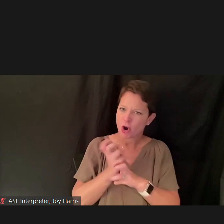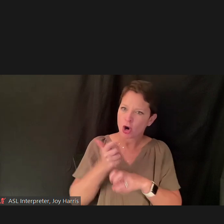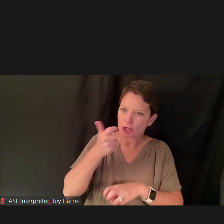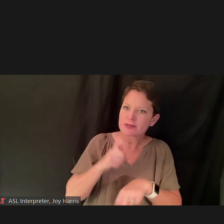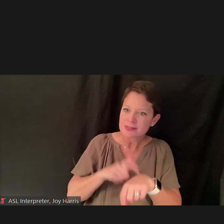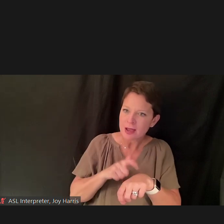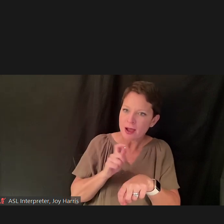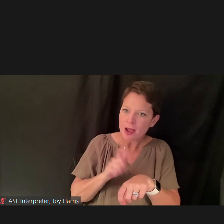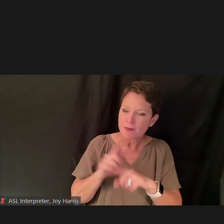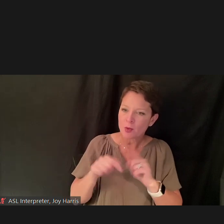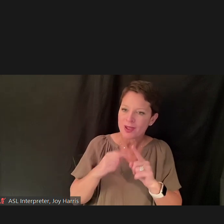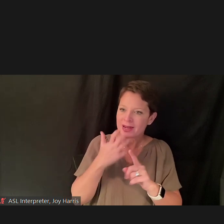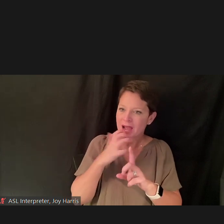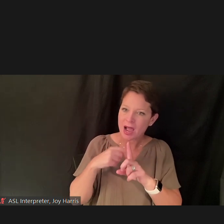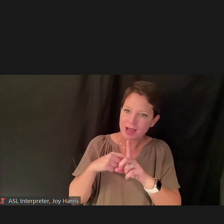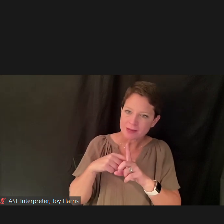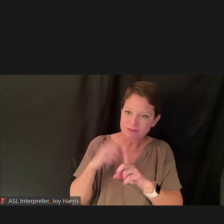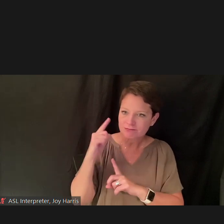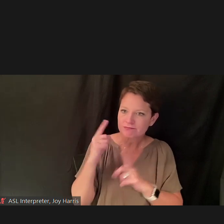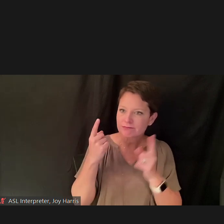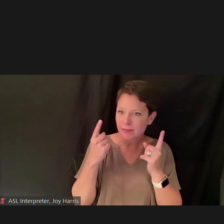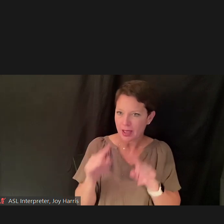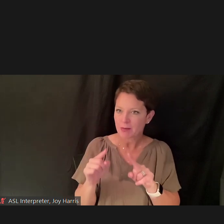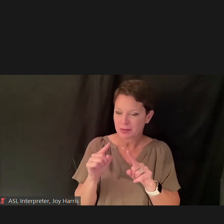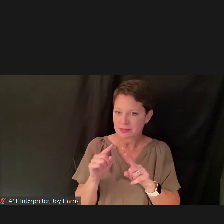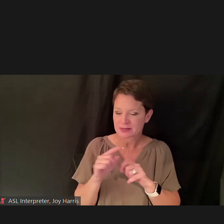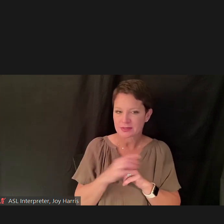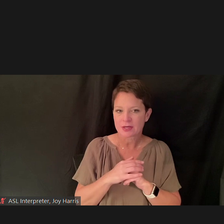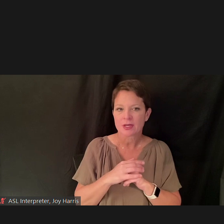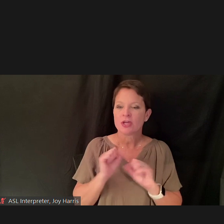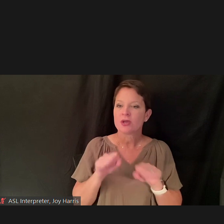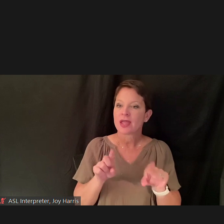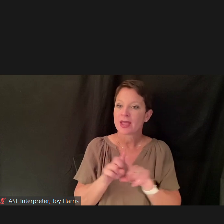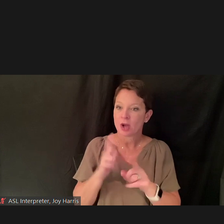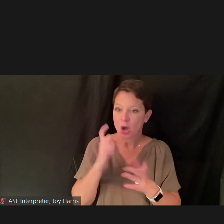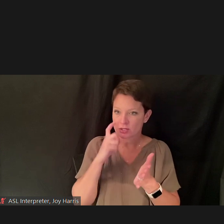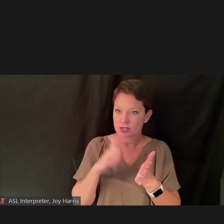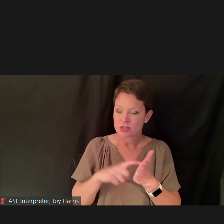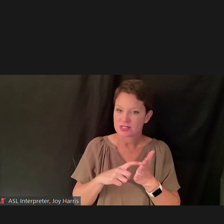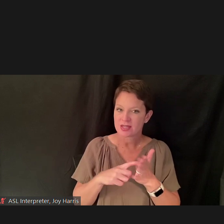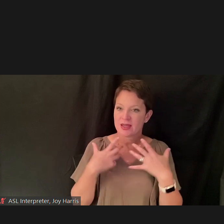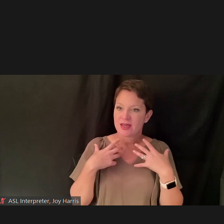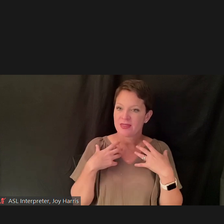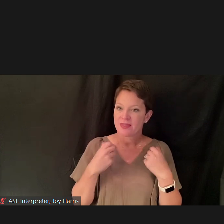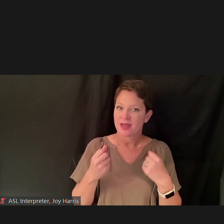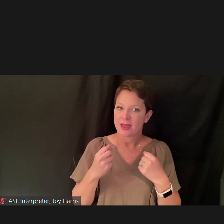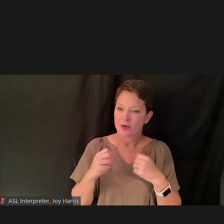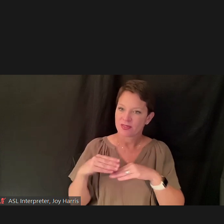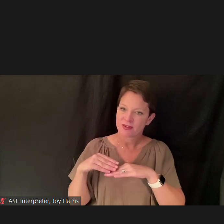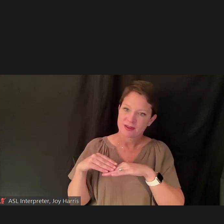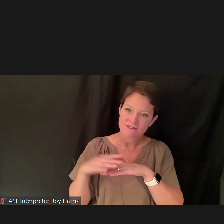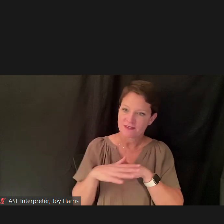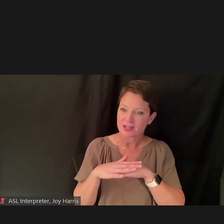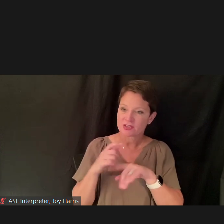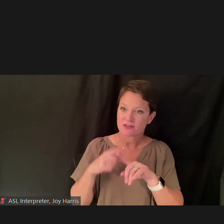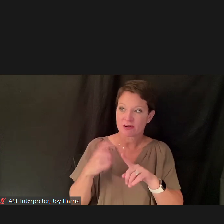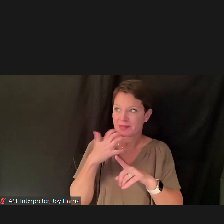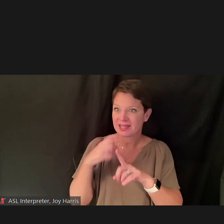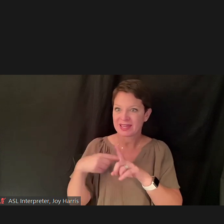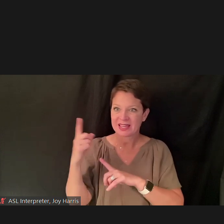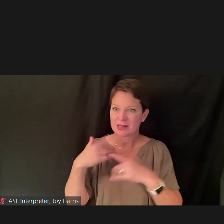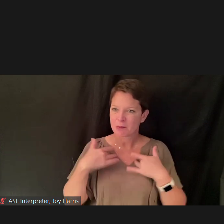quién puede estar más afectado cuando las temperaturas están altamente